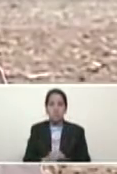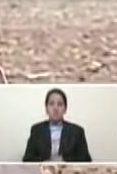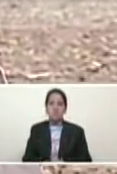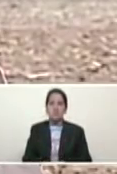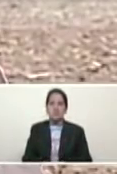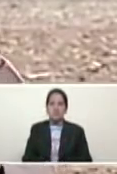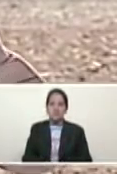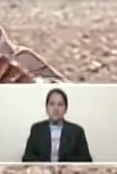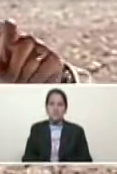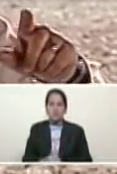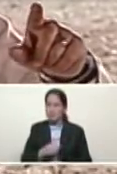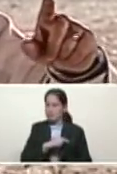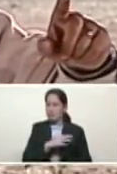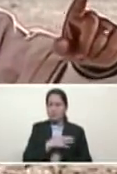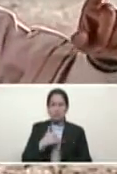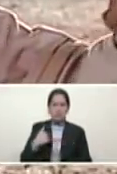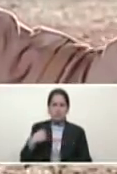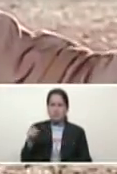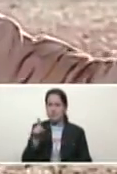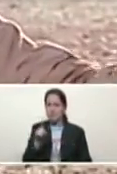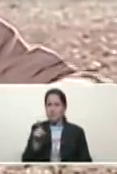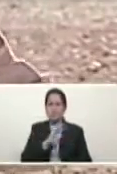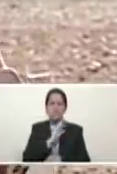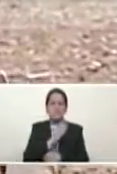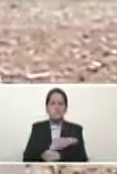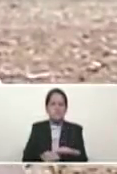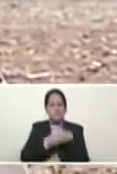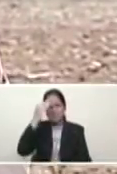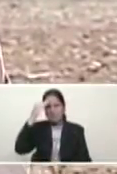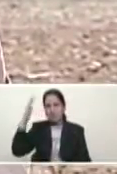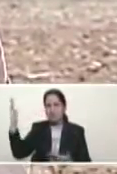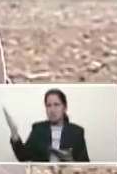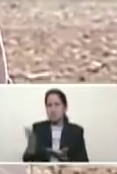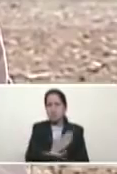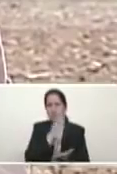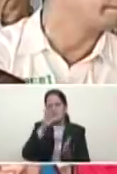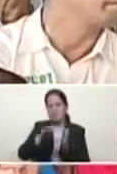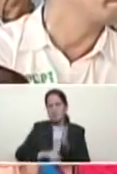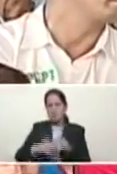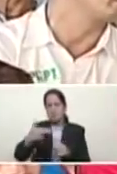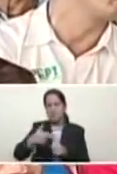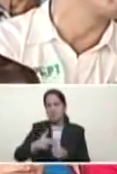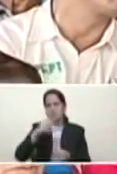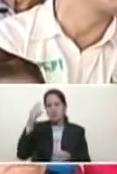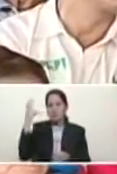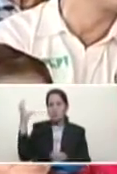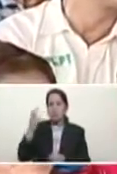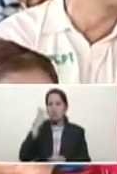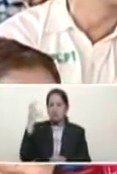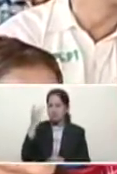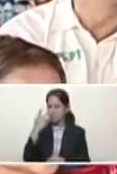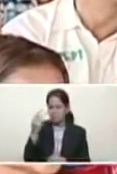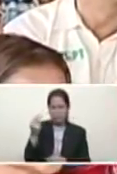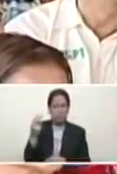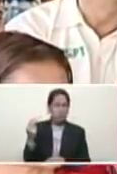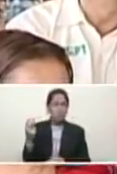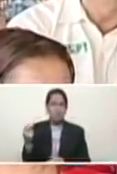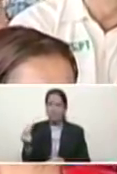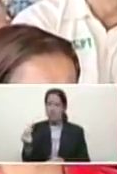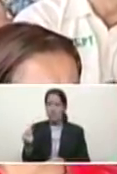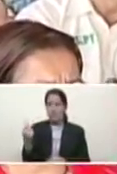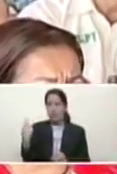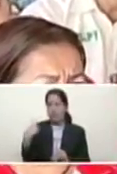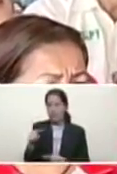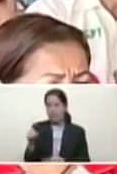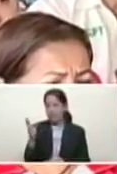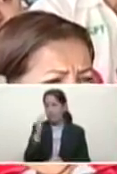Nosotros no queremos un poder militar para quitarle el petróleo a Colombia, por ejemplo. Nosotros, bueno, además que no tiene,